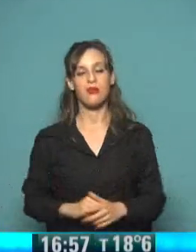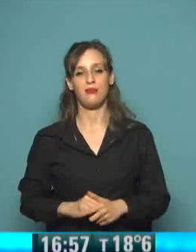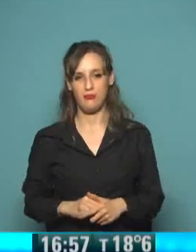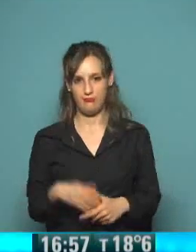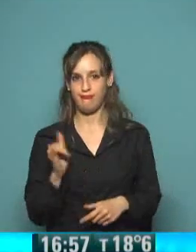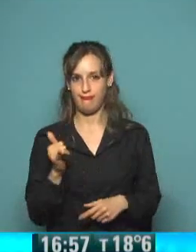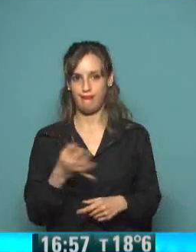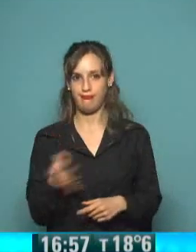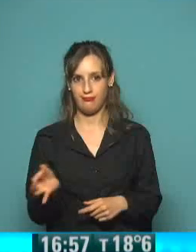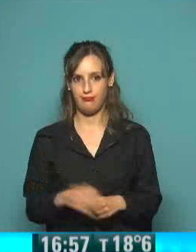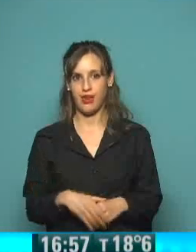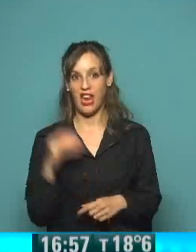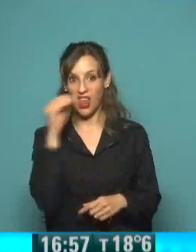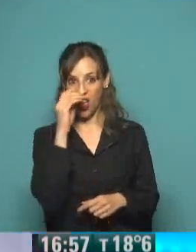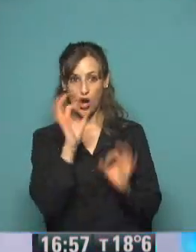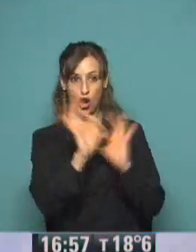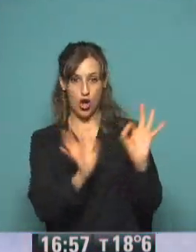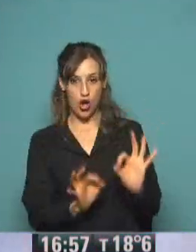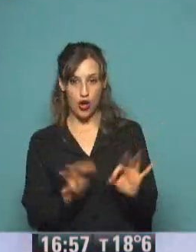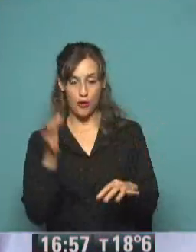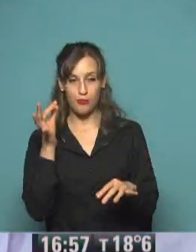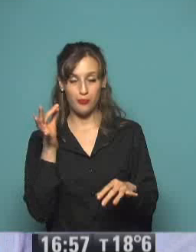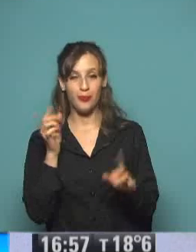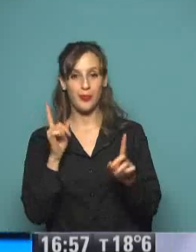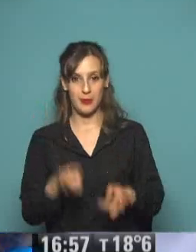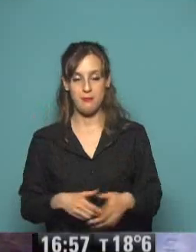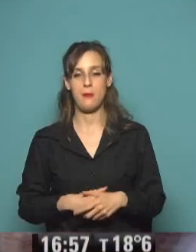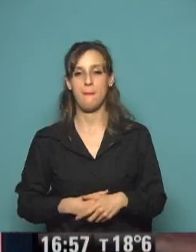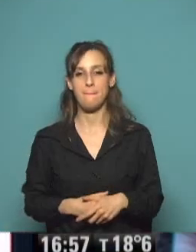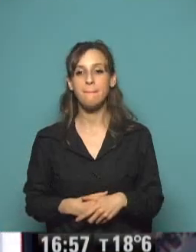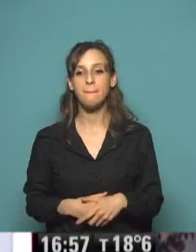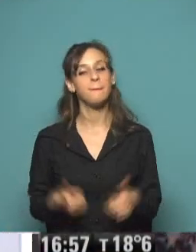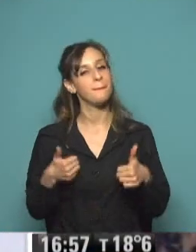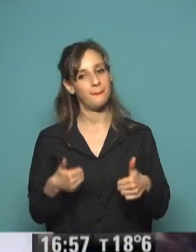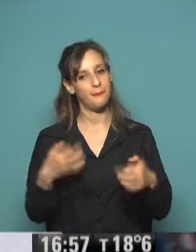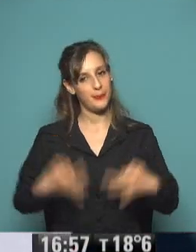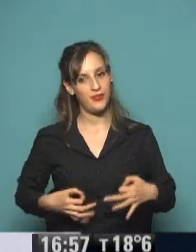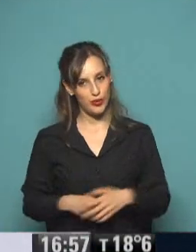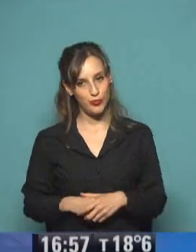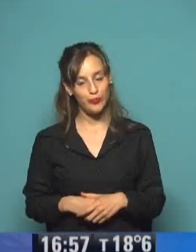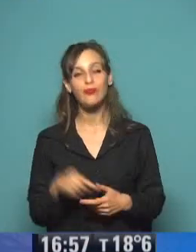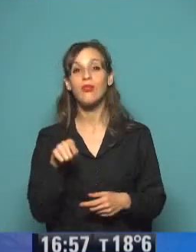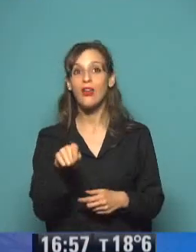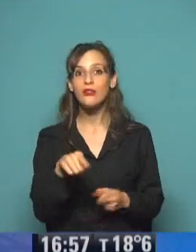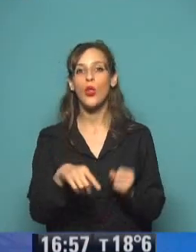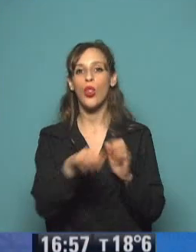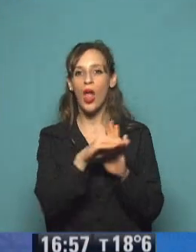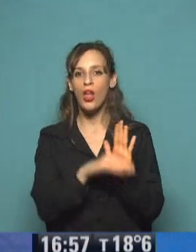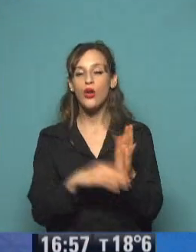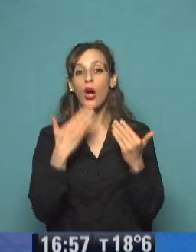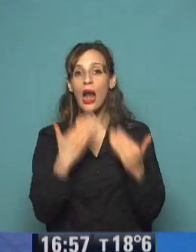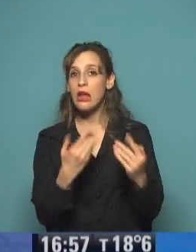Tiene piel suave con manchas negras. Muy ¿sí? bien. Estos datos los estamos sacando